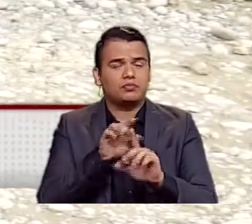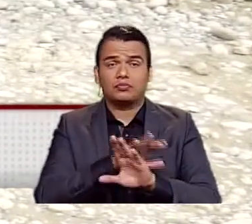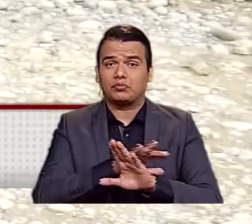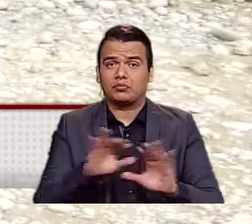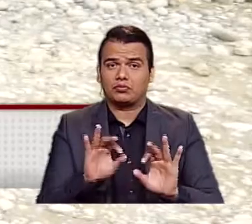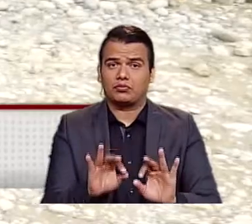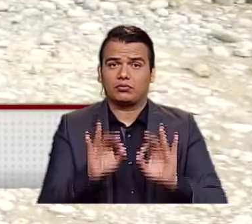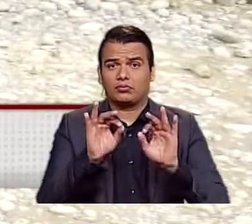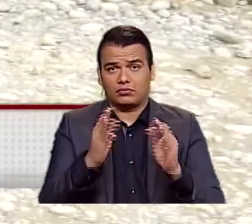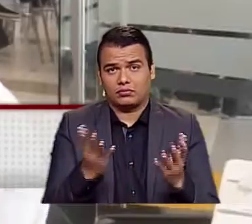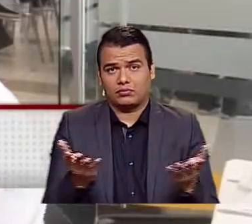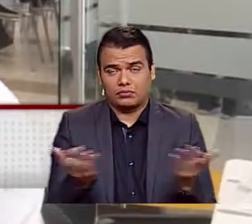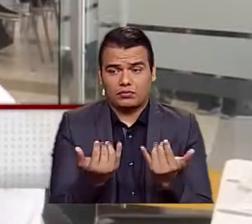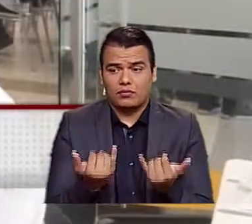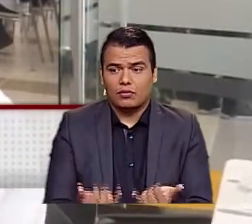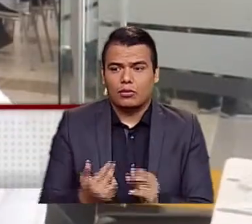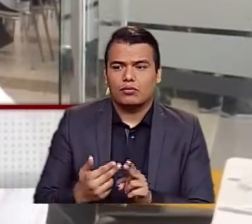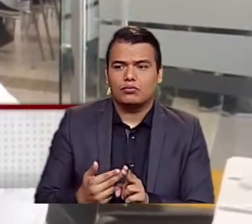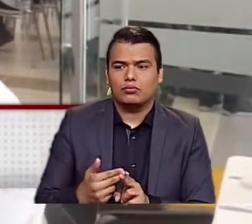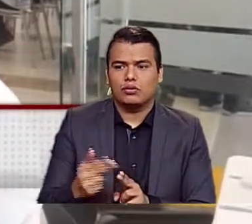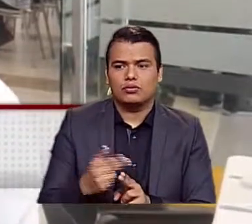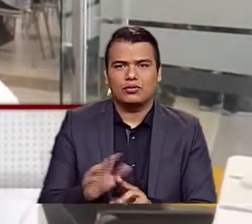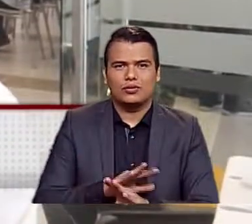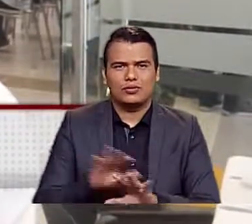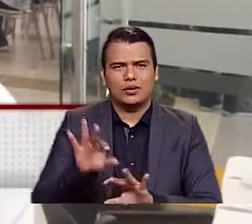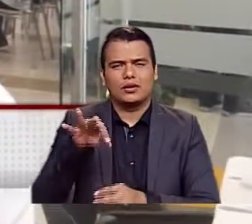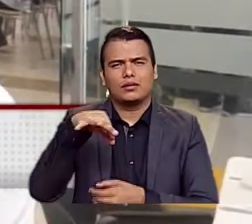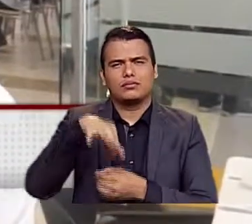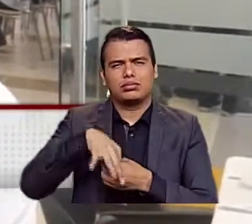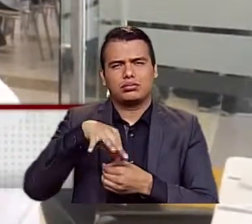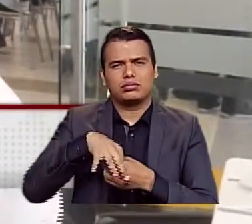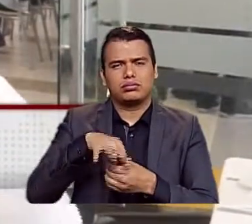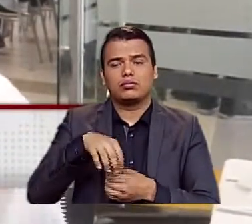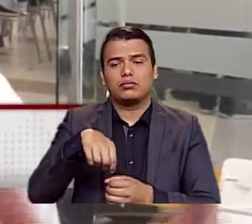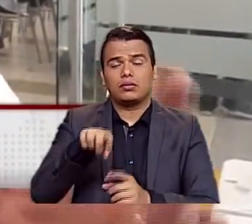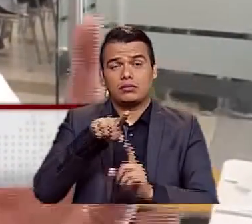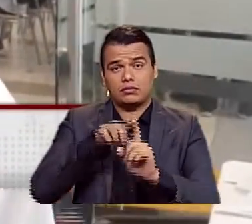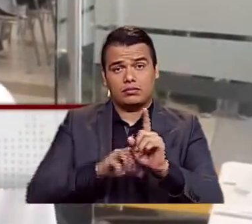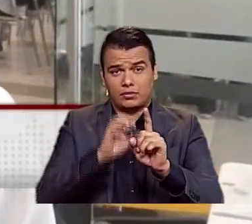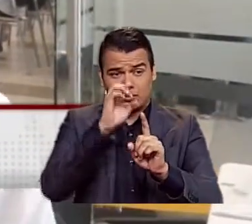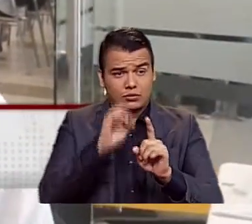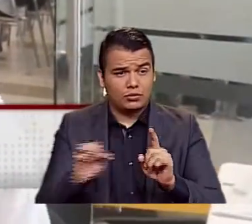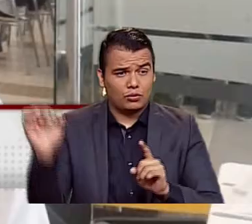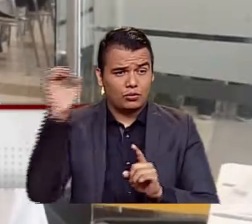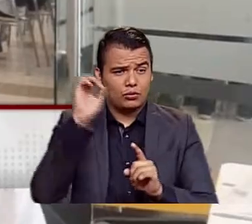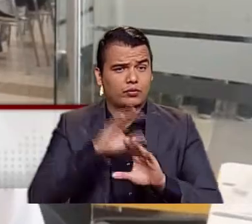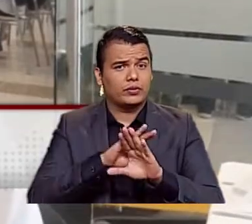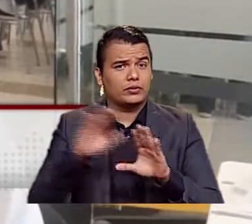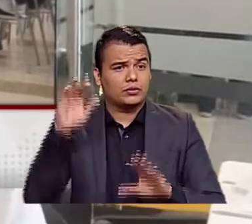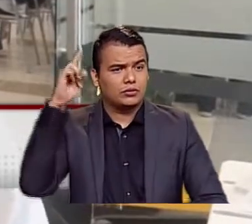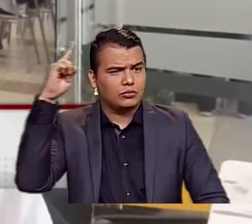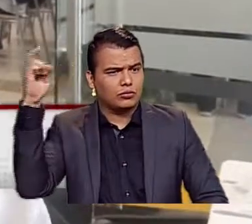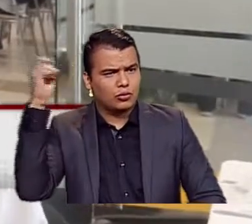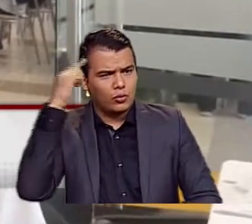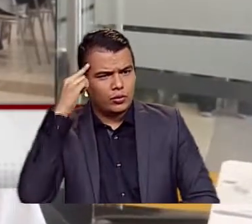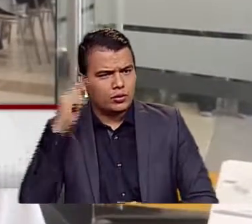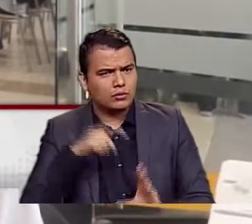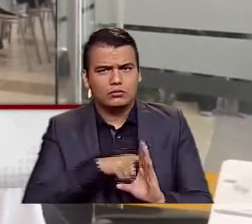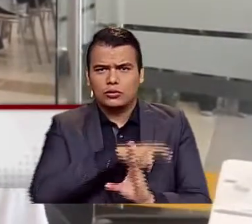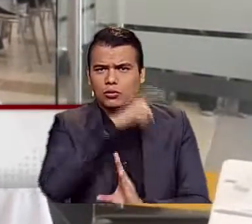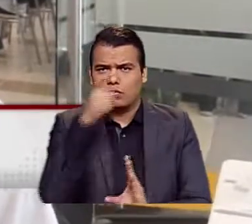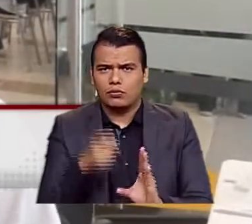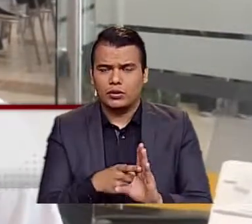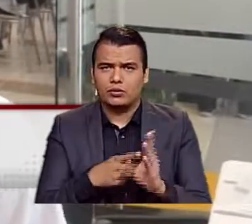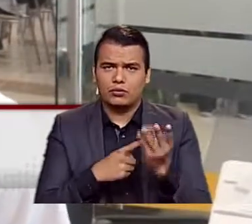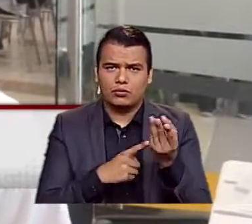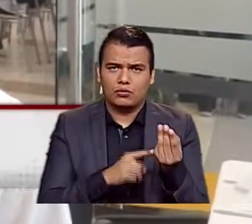Ahora, de cara a las elecciones que vienen en octubre, el gobierno ha rodeado de protección al